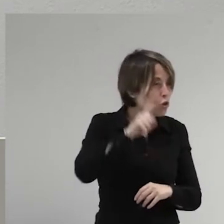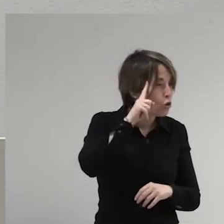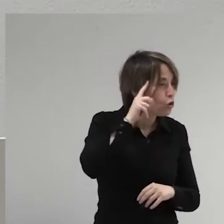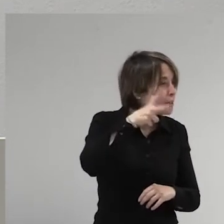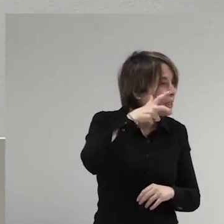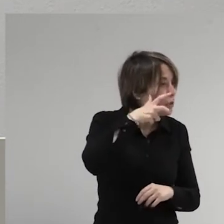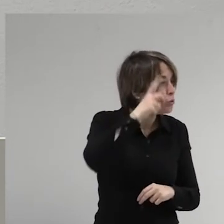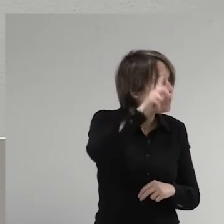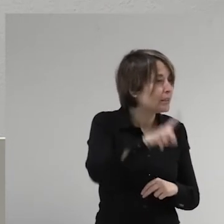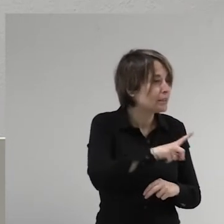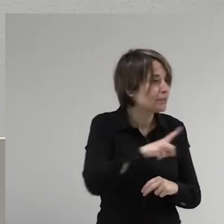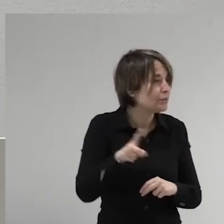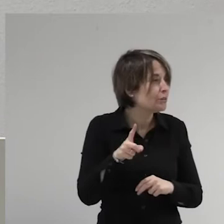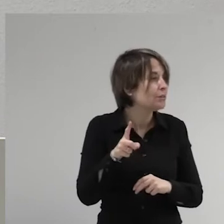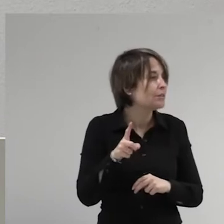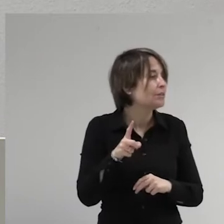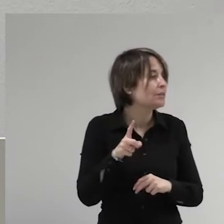en los medios de comunicación,